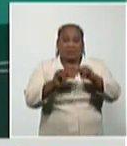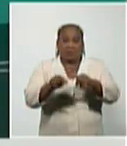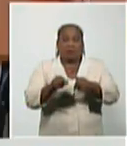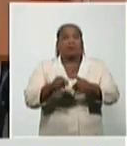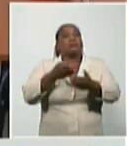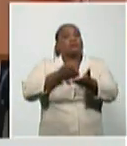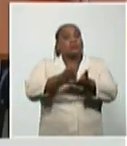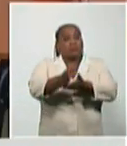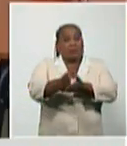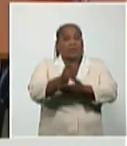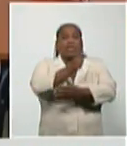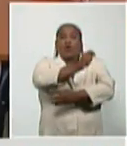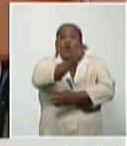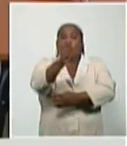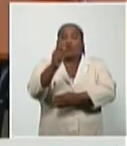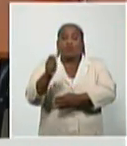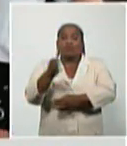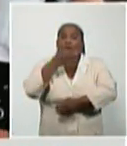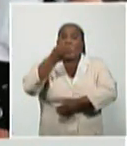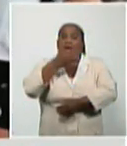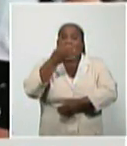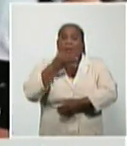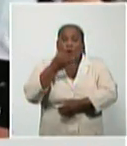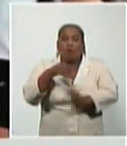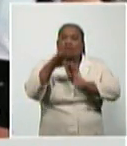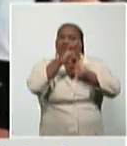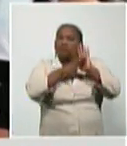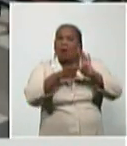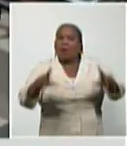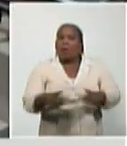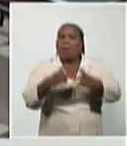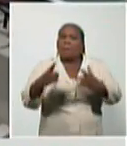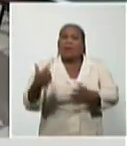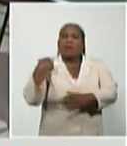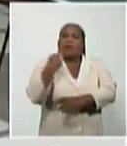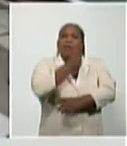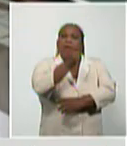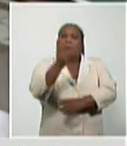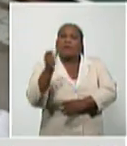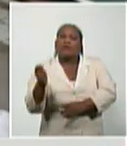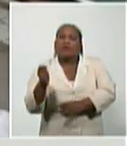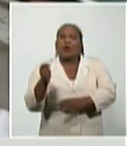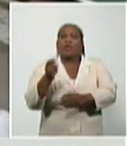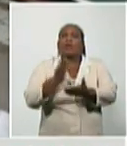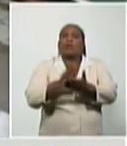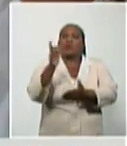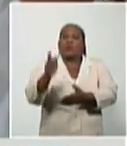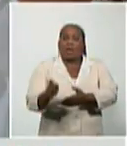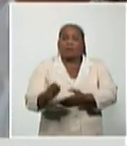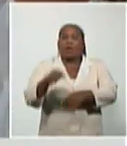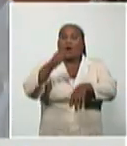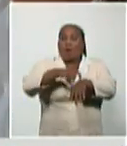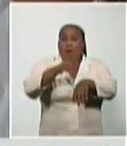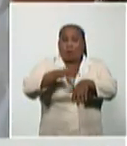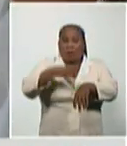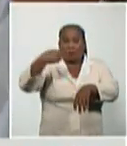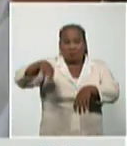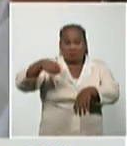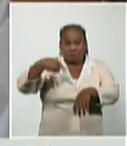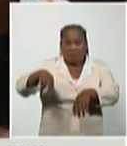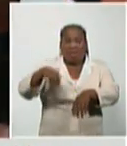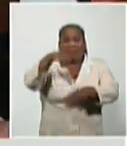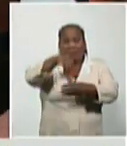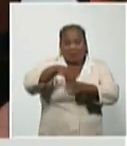las normas que deben cumplir docentes y profesores respecto al uso estricto del nasobuco, horarios de recreo dentro de las aulas y los pasos